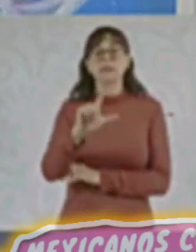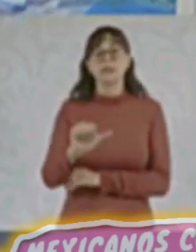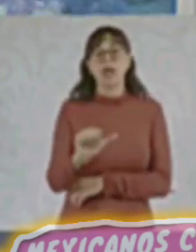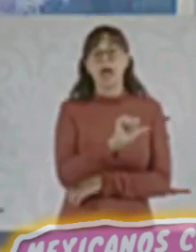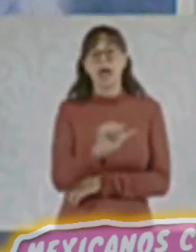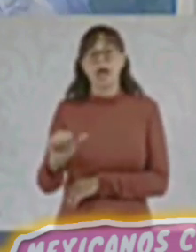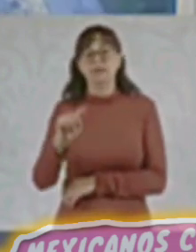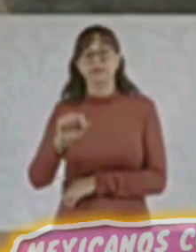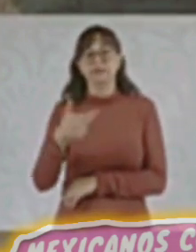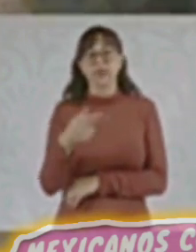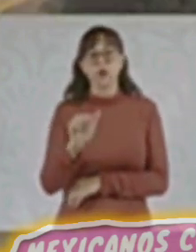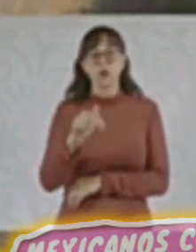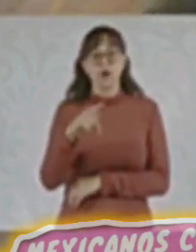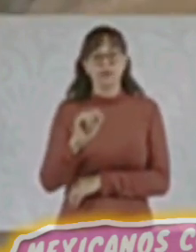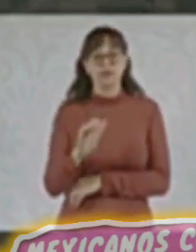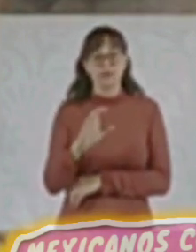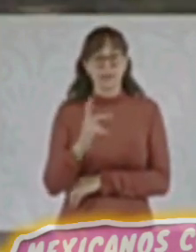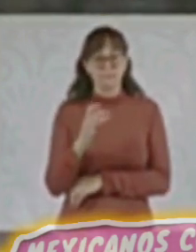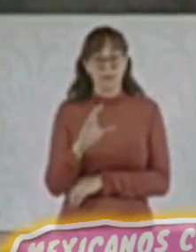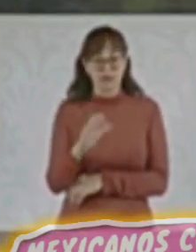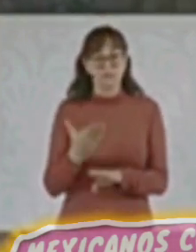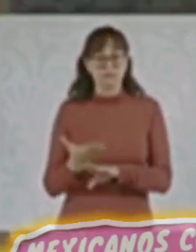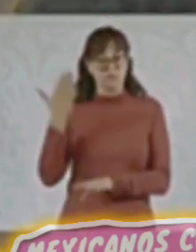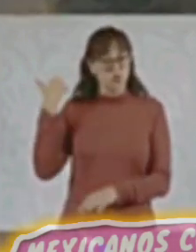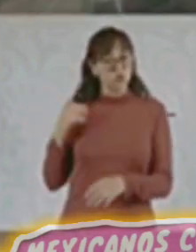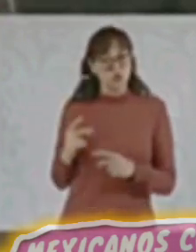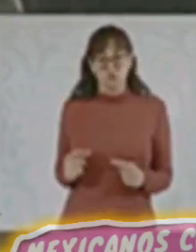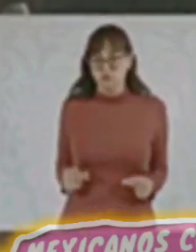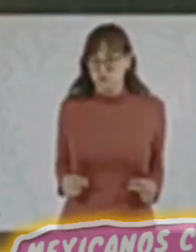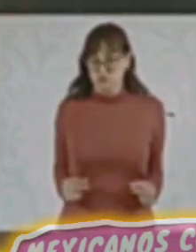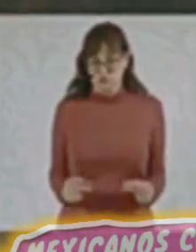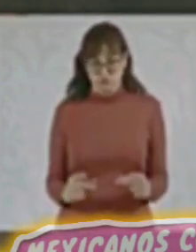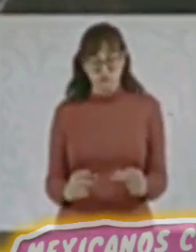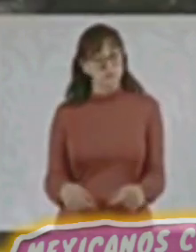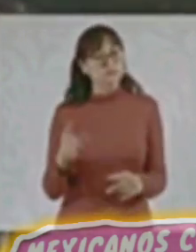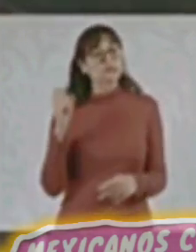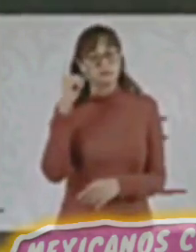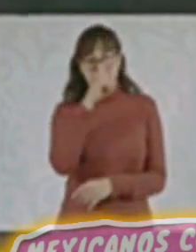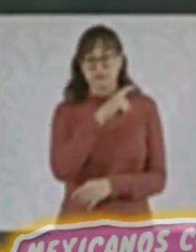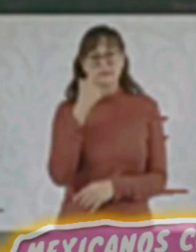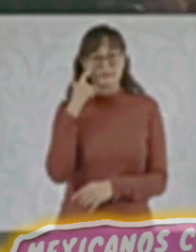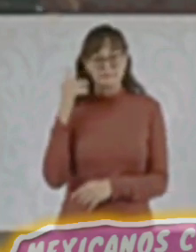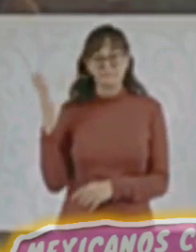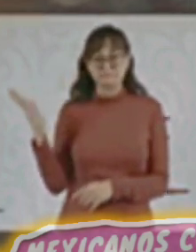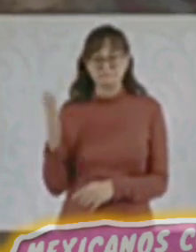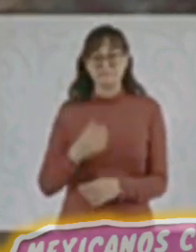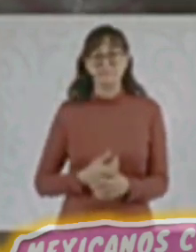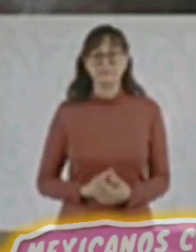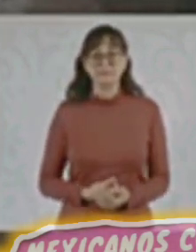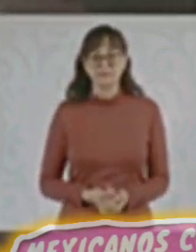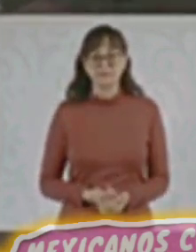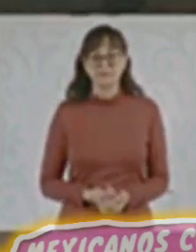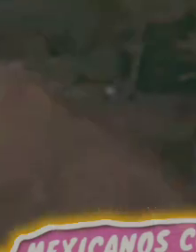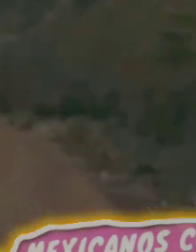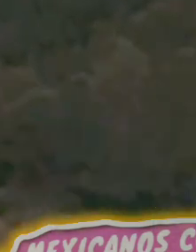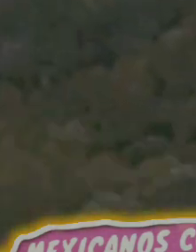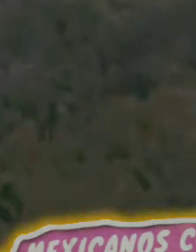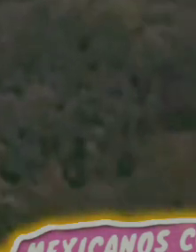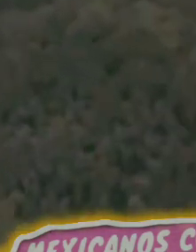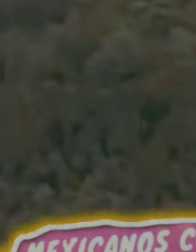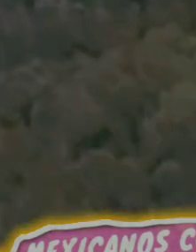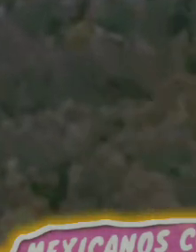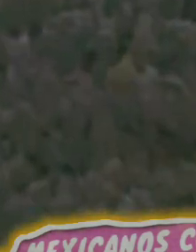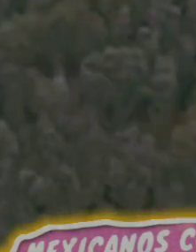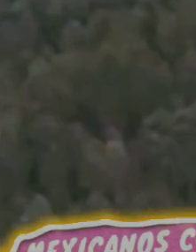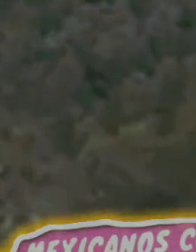manera significativa en la administración anterior. Tenemos que es una autopista que consta de 65 puentes,